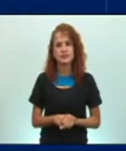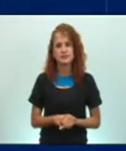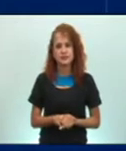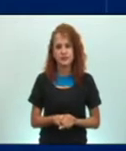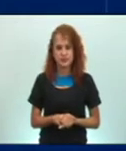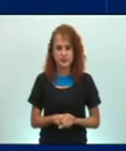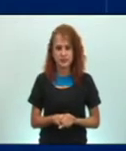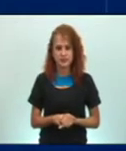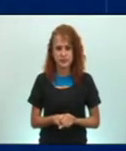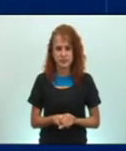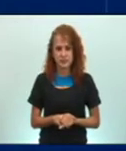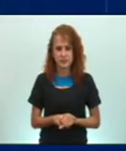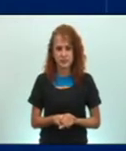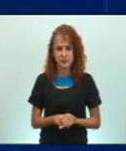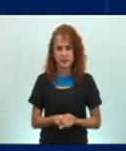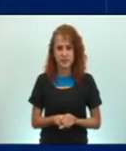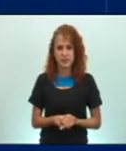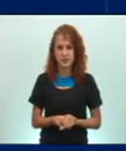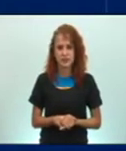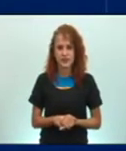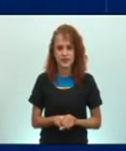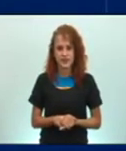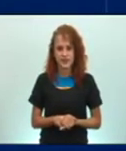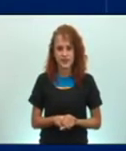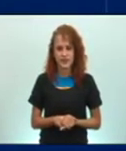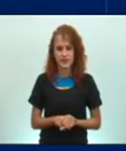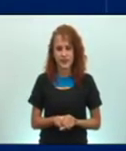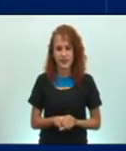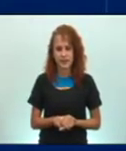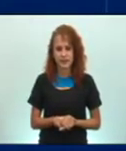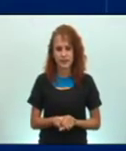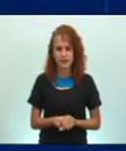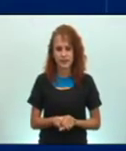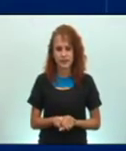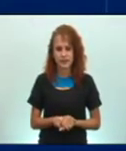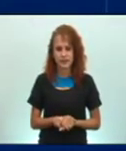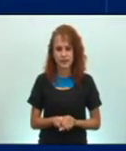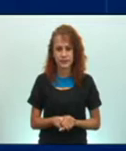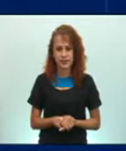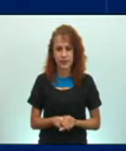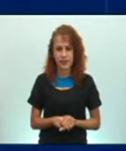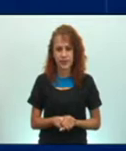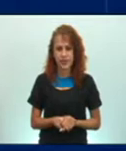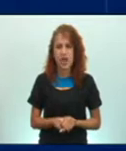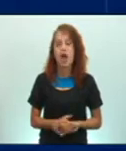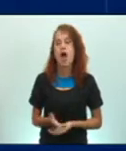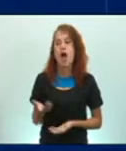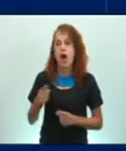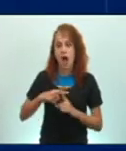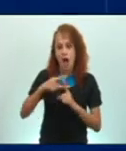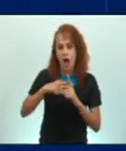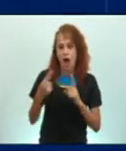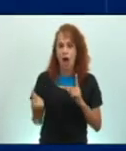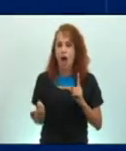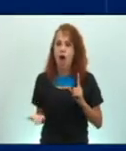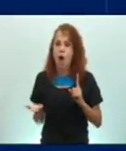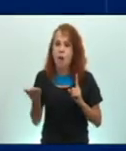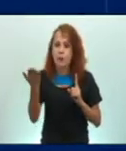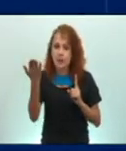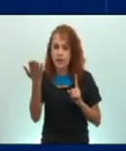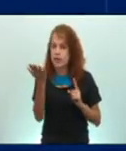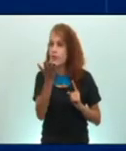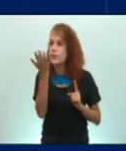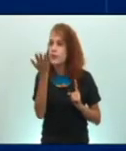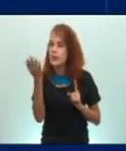los conocemos a partir de la intensidad que puedan presentar estos. En la medida en que aumenta la temperatura, el